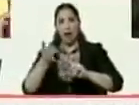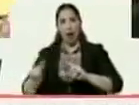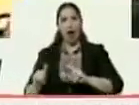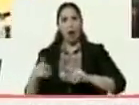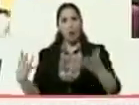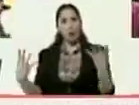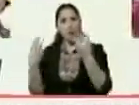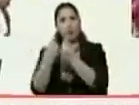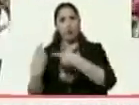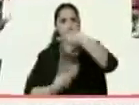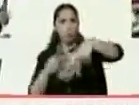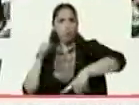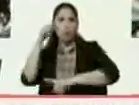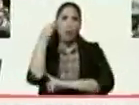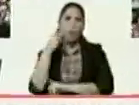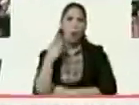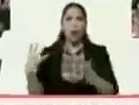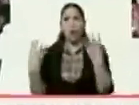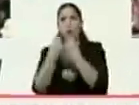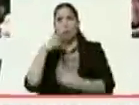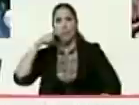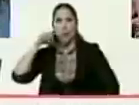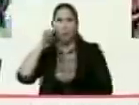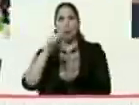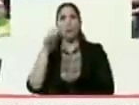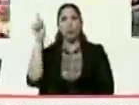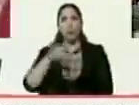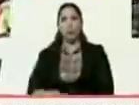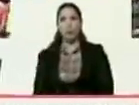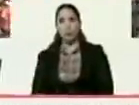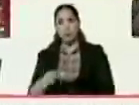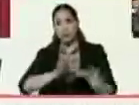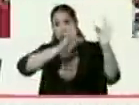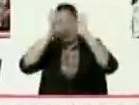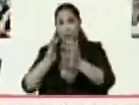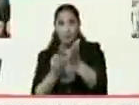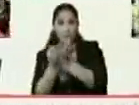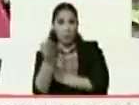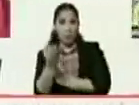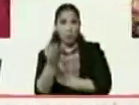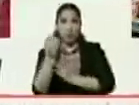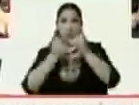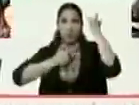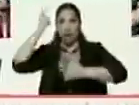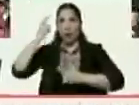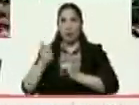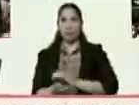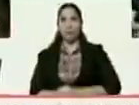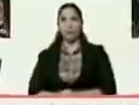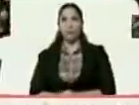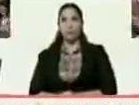la Revolución Bolivariana, con Nicolás Maduro, con el legado del comandante Hugo Chávez.